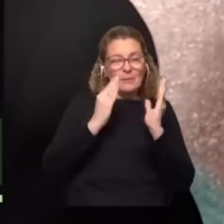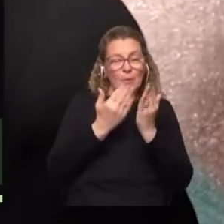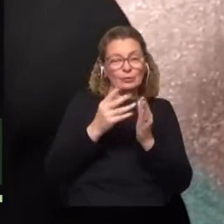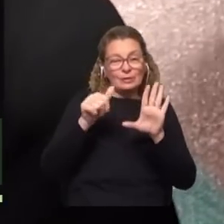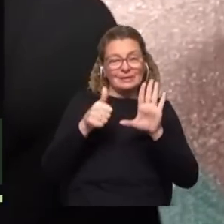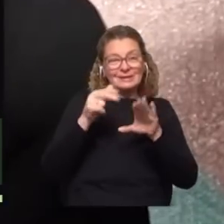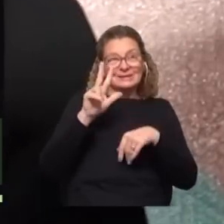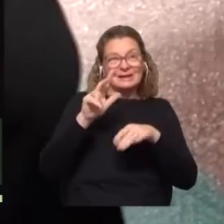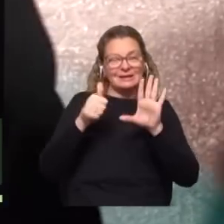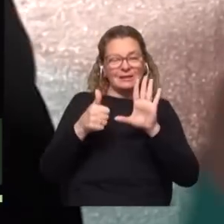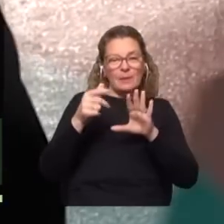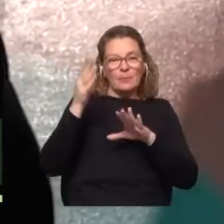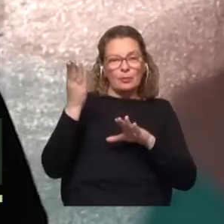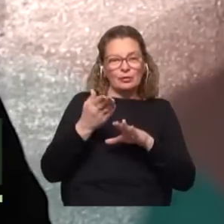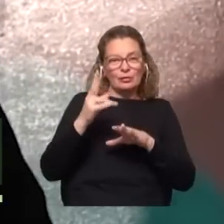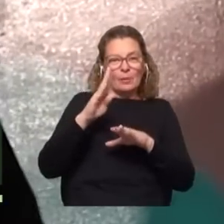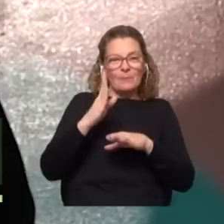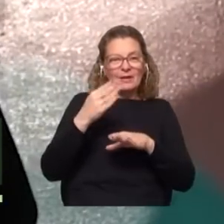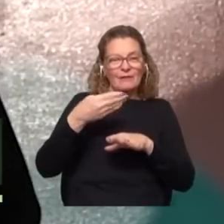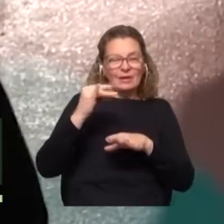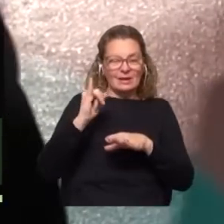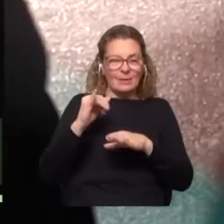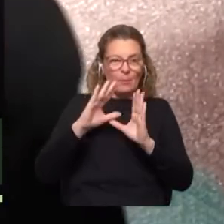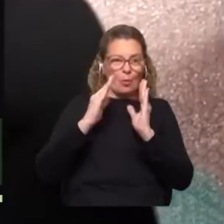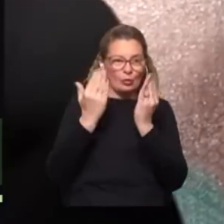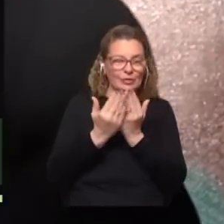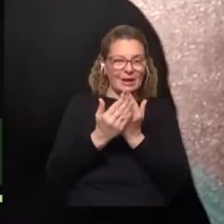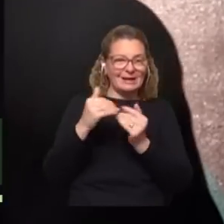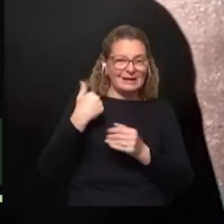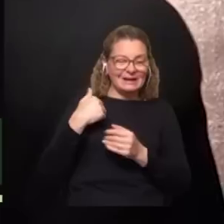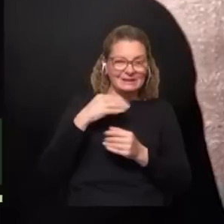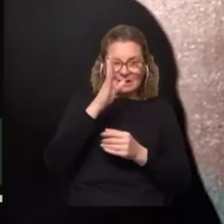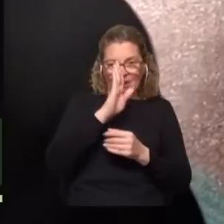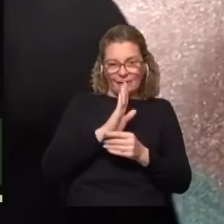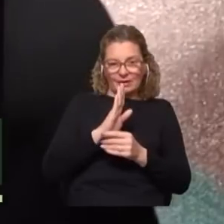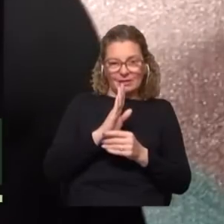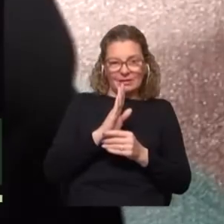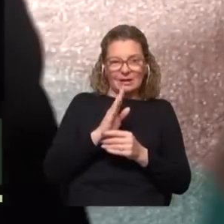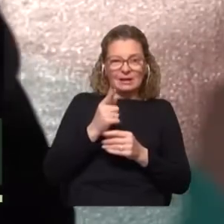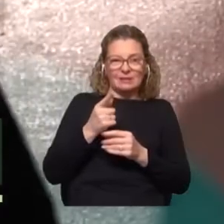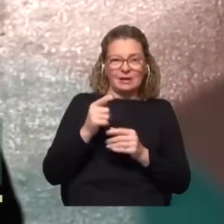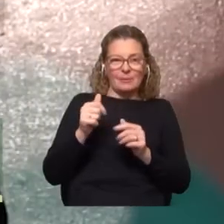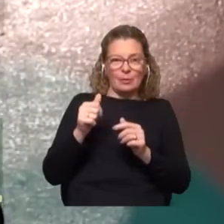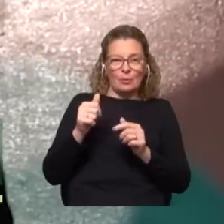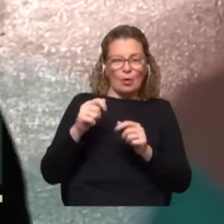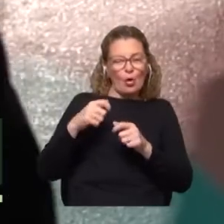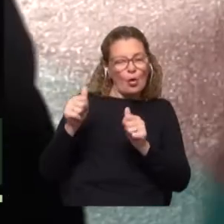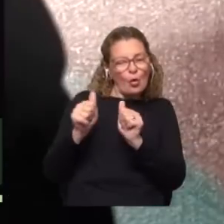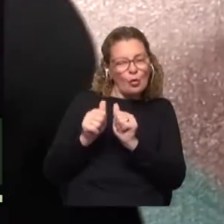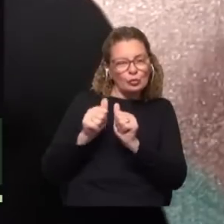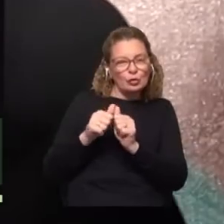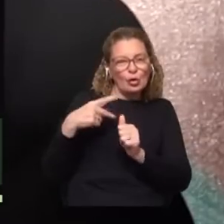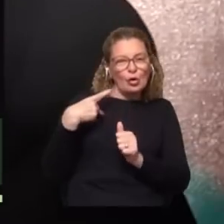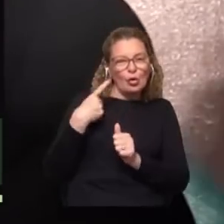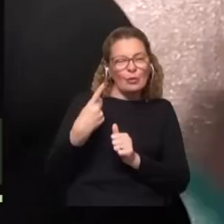36% del pbi mundial y sostuvo que el destino de la Argentina y Brasil y están indefectiblemente atados porque son los